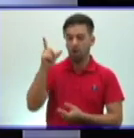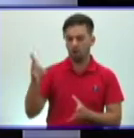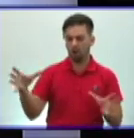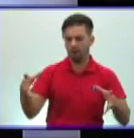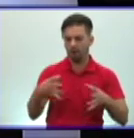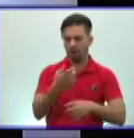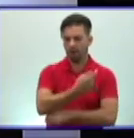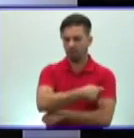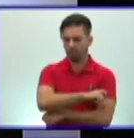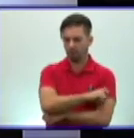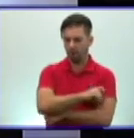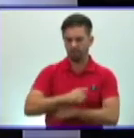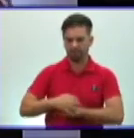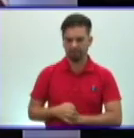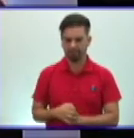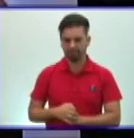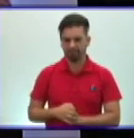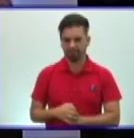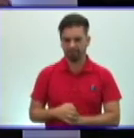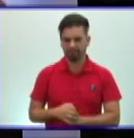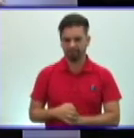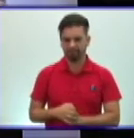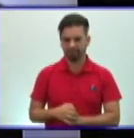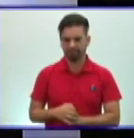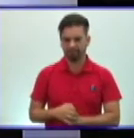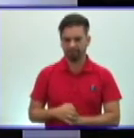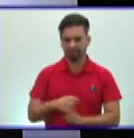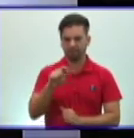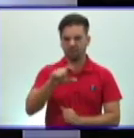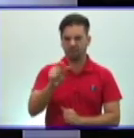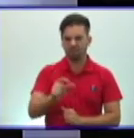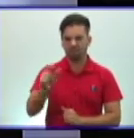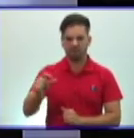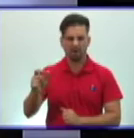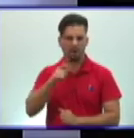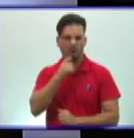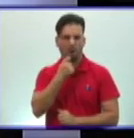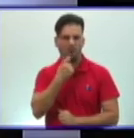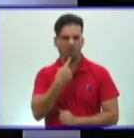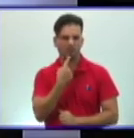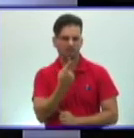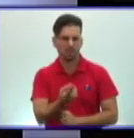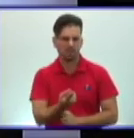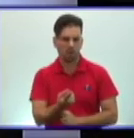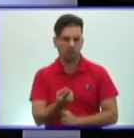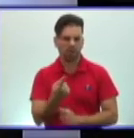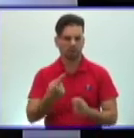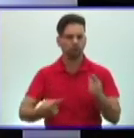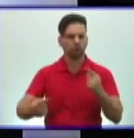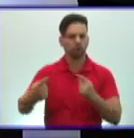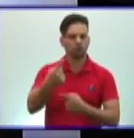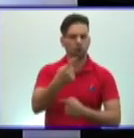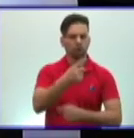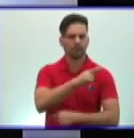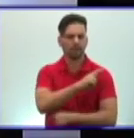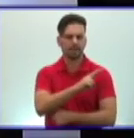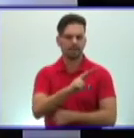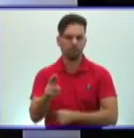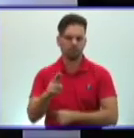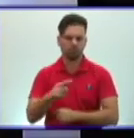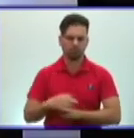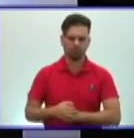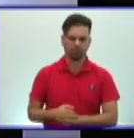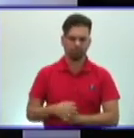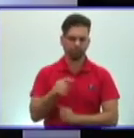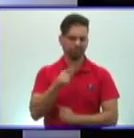la creación de estados de opinión que sencillamente fomenten la subversión en contra de la revolución. No importa lo que